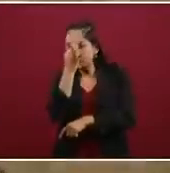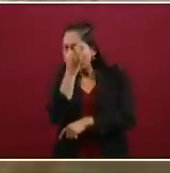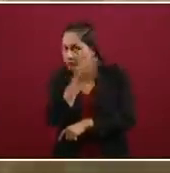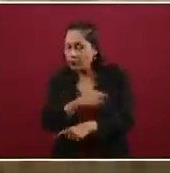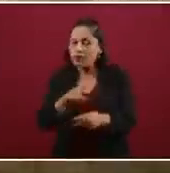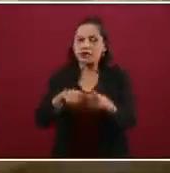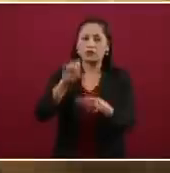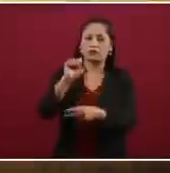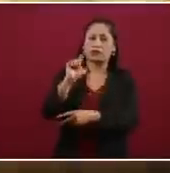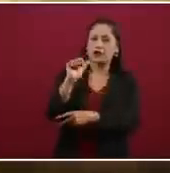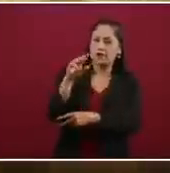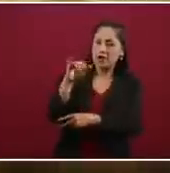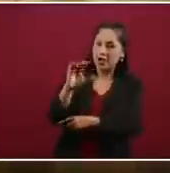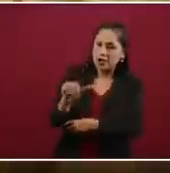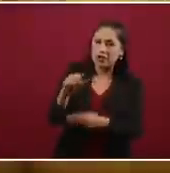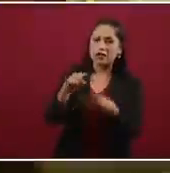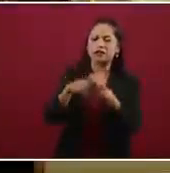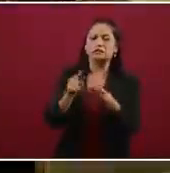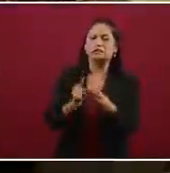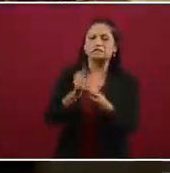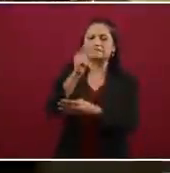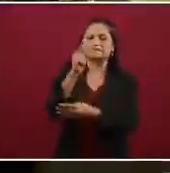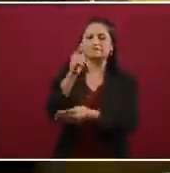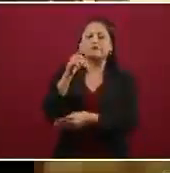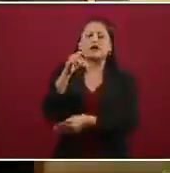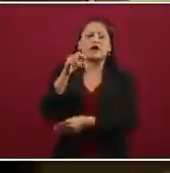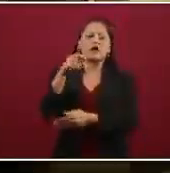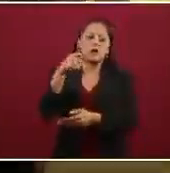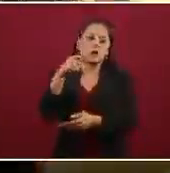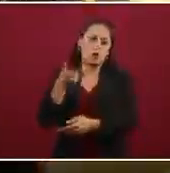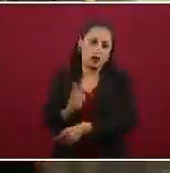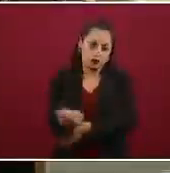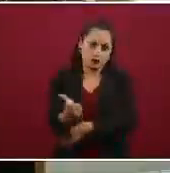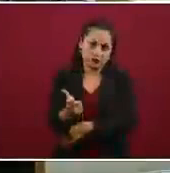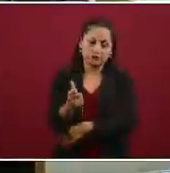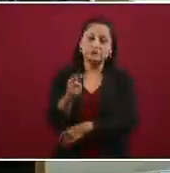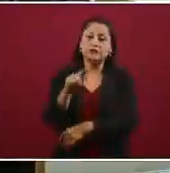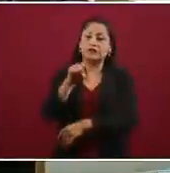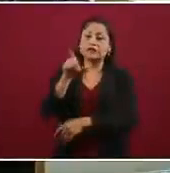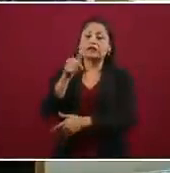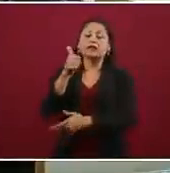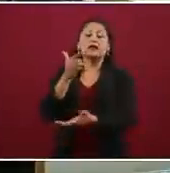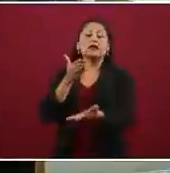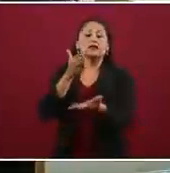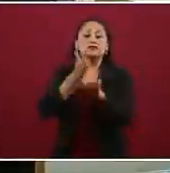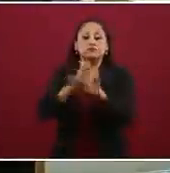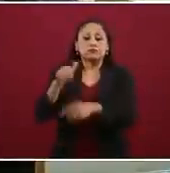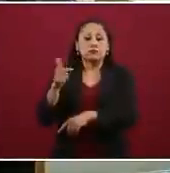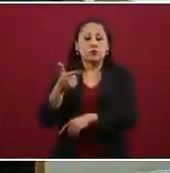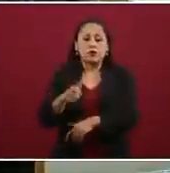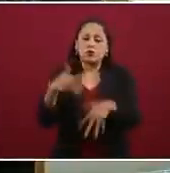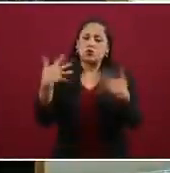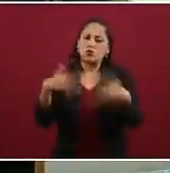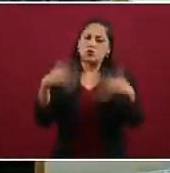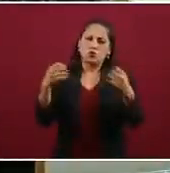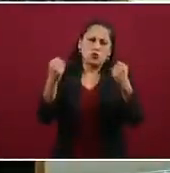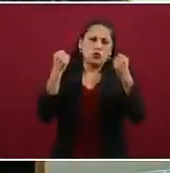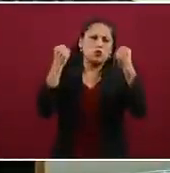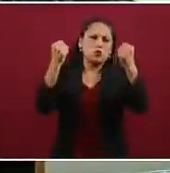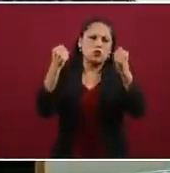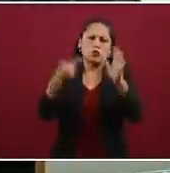Salamanca, Irapuato, y sube a Guanajuato. La toma de Guanajuato es central, es lo que muestra que esto es una guerra